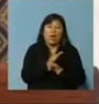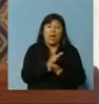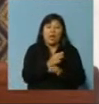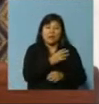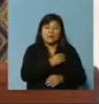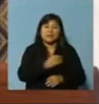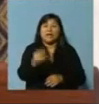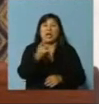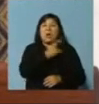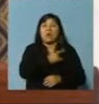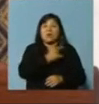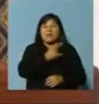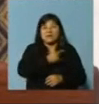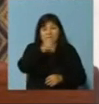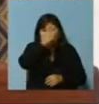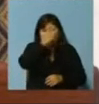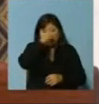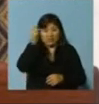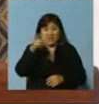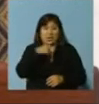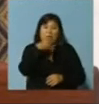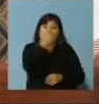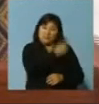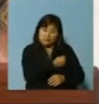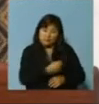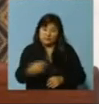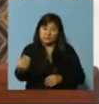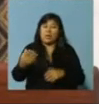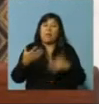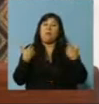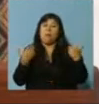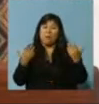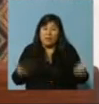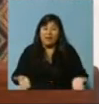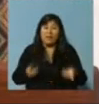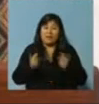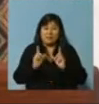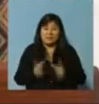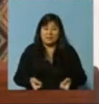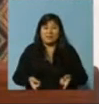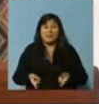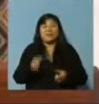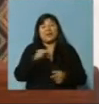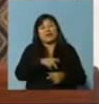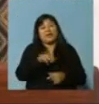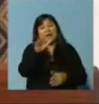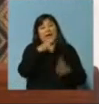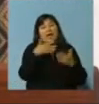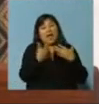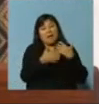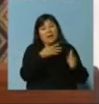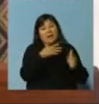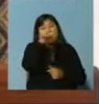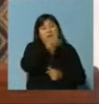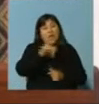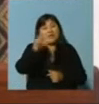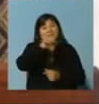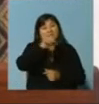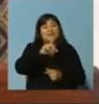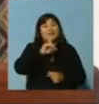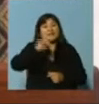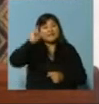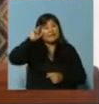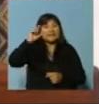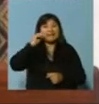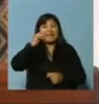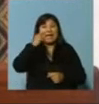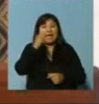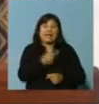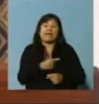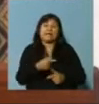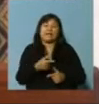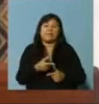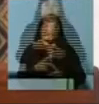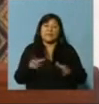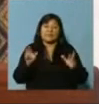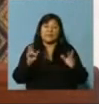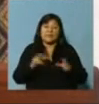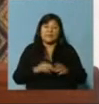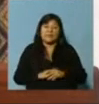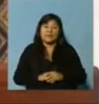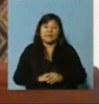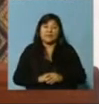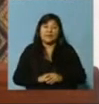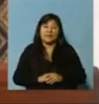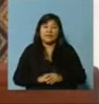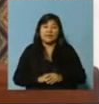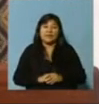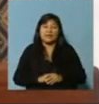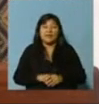Jujuy, que les estuvo hablando con el licenciado Tequi, que el gobernador tiene conocimiento.